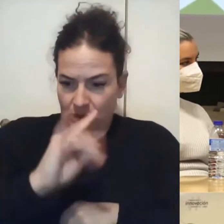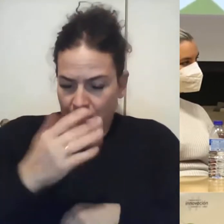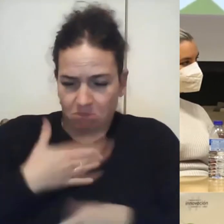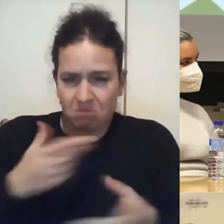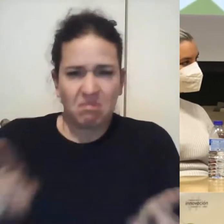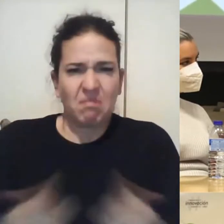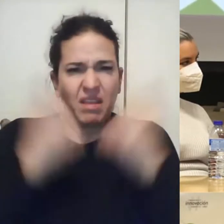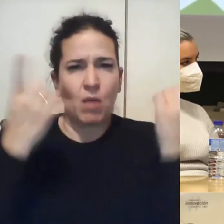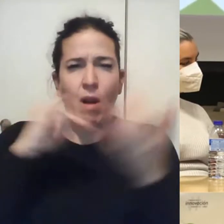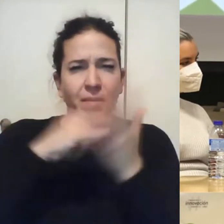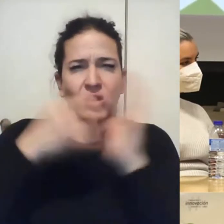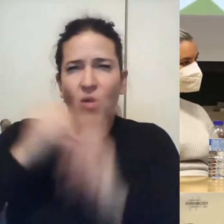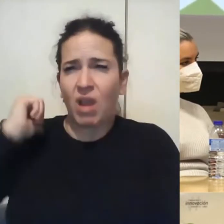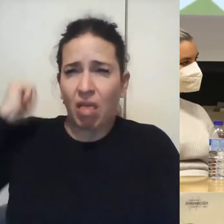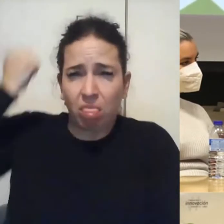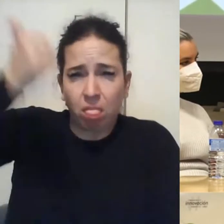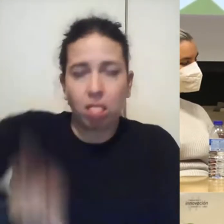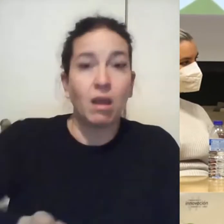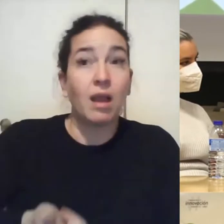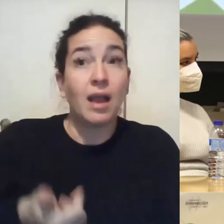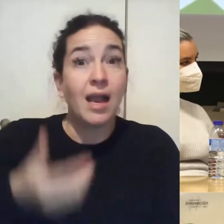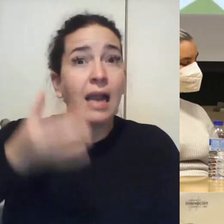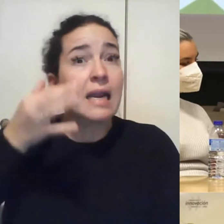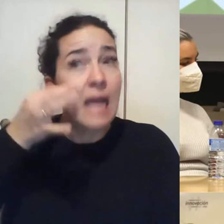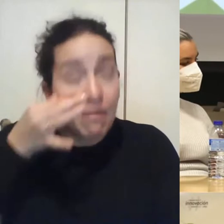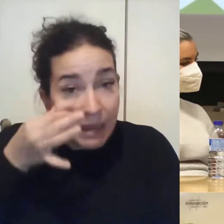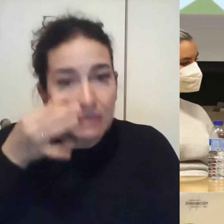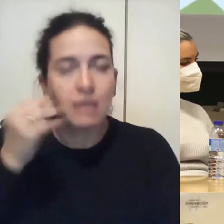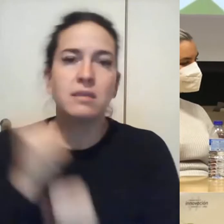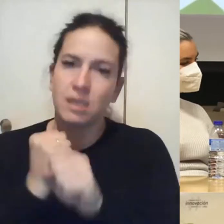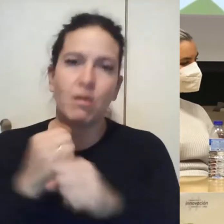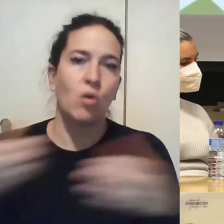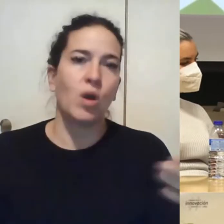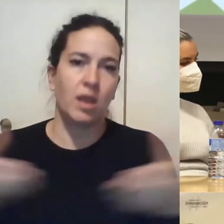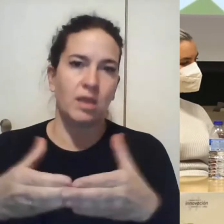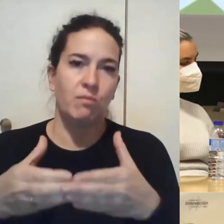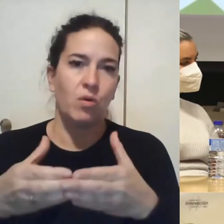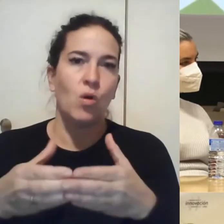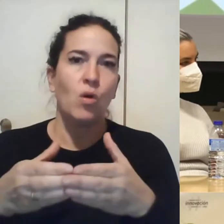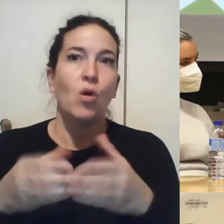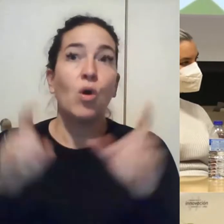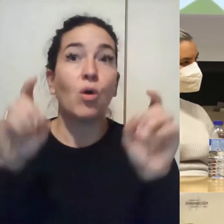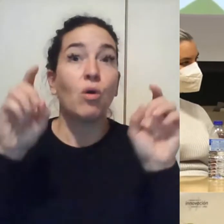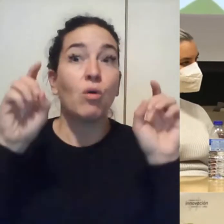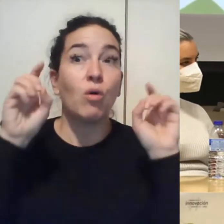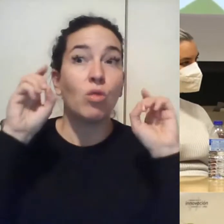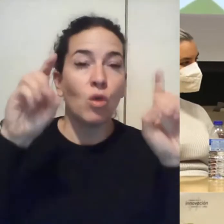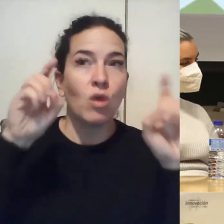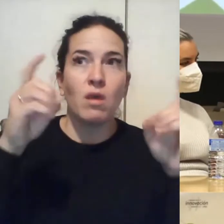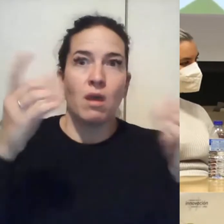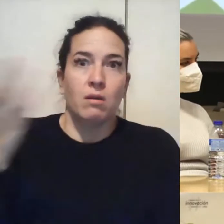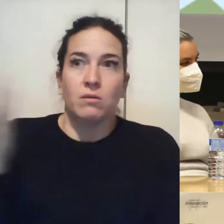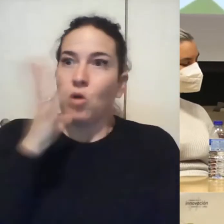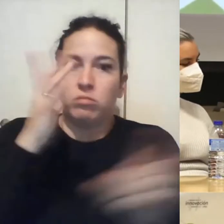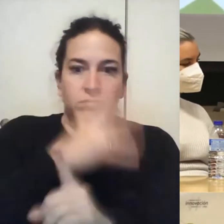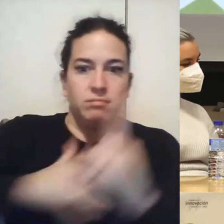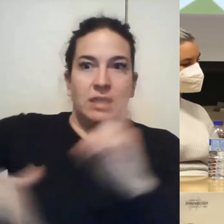de las metodologías, en realidad estás formando en equipo docencia con todo lo que está sucediendo